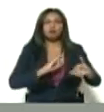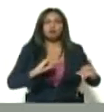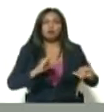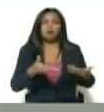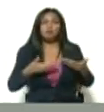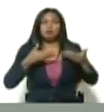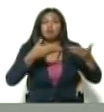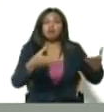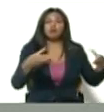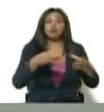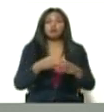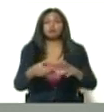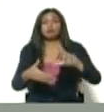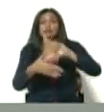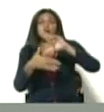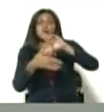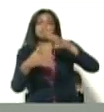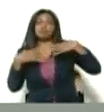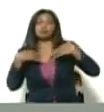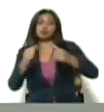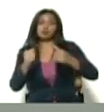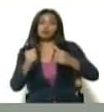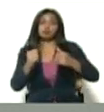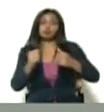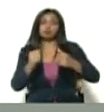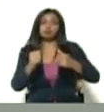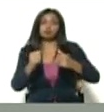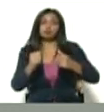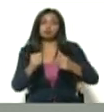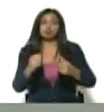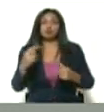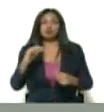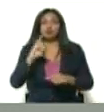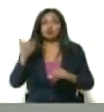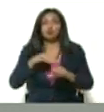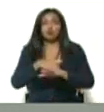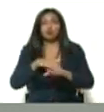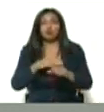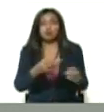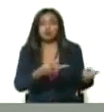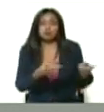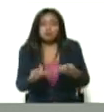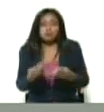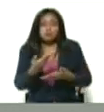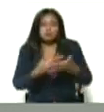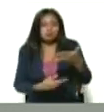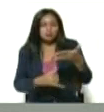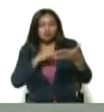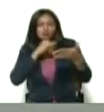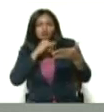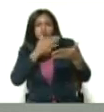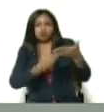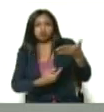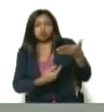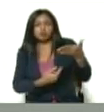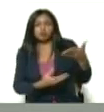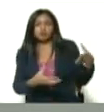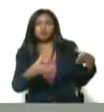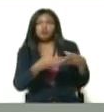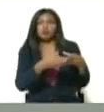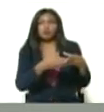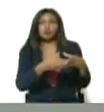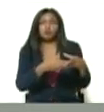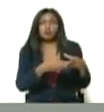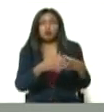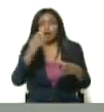a entregar a la Organización Panamericana de la Salud, Jorge Rodríguez y el canciller reciben una información del delegado